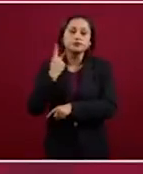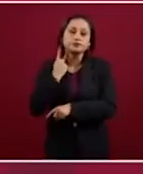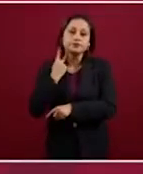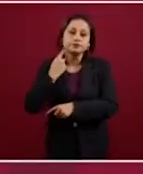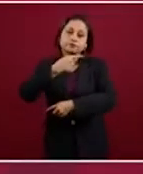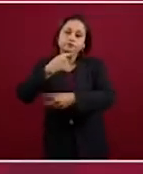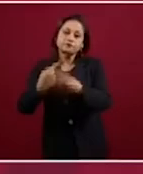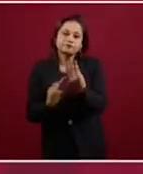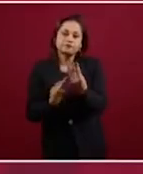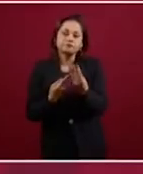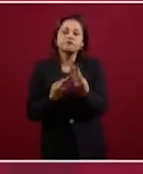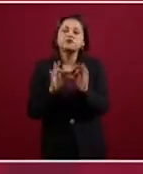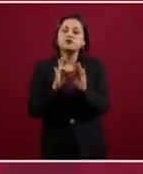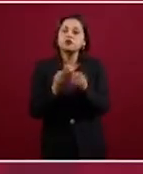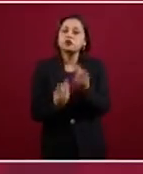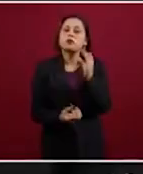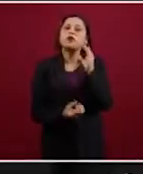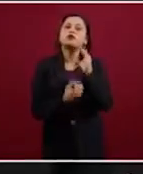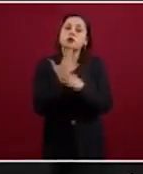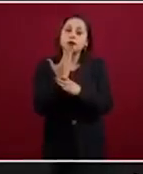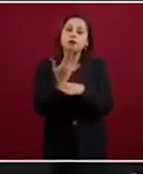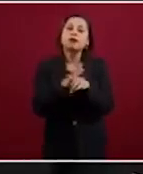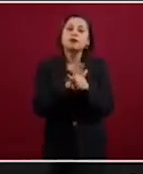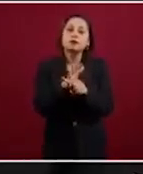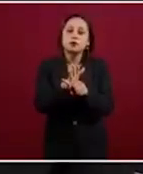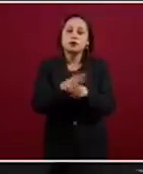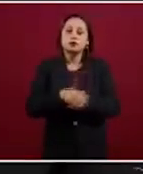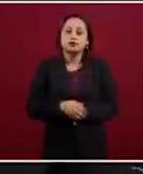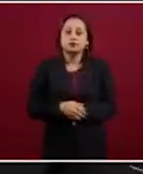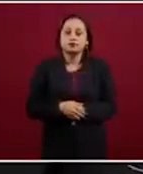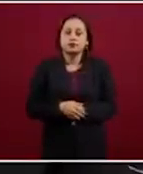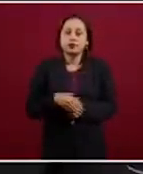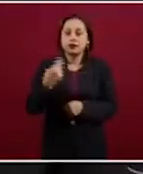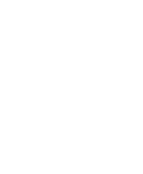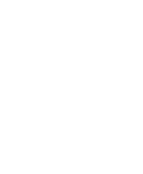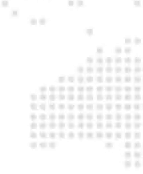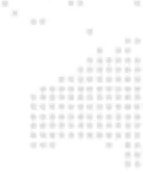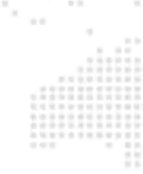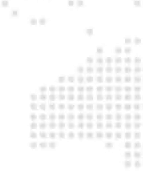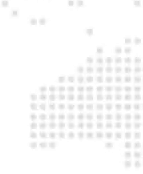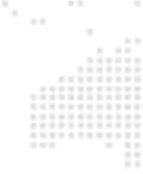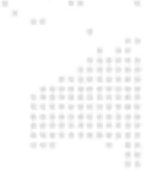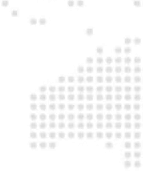cuál es el modelo post neoliberal